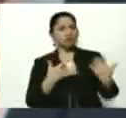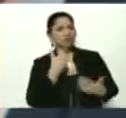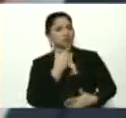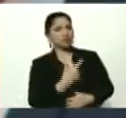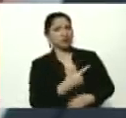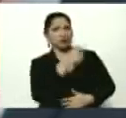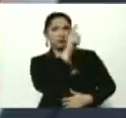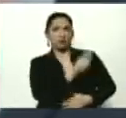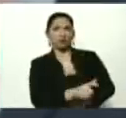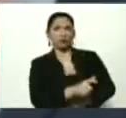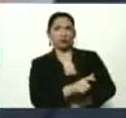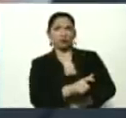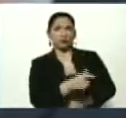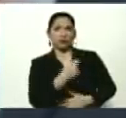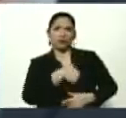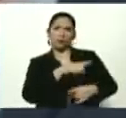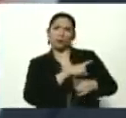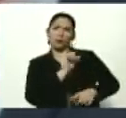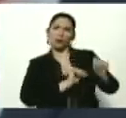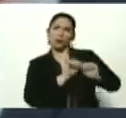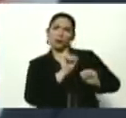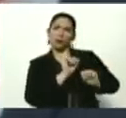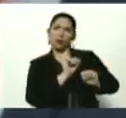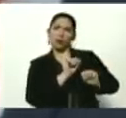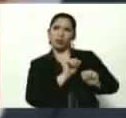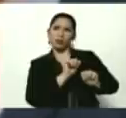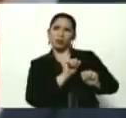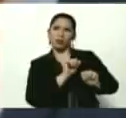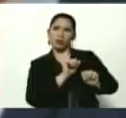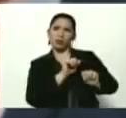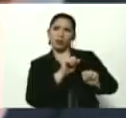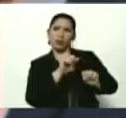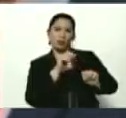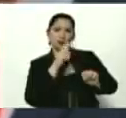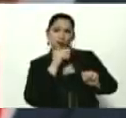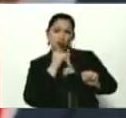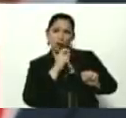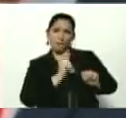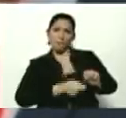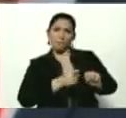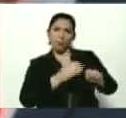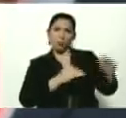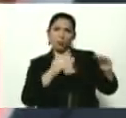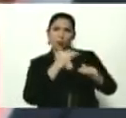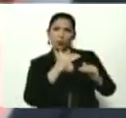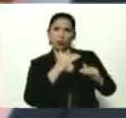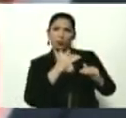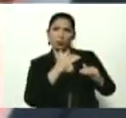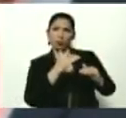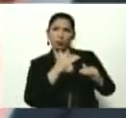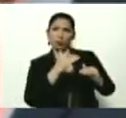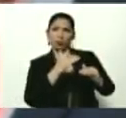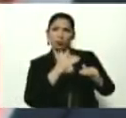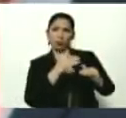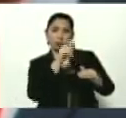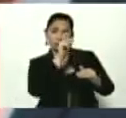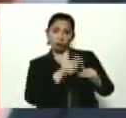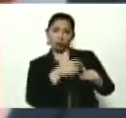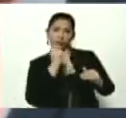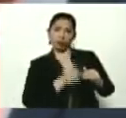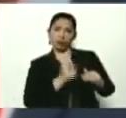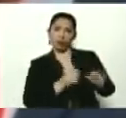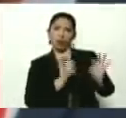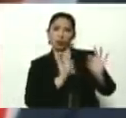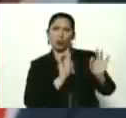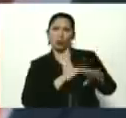procurador, usted era el primero que se oponía. Entonces usted no es un procurador general de la República, es un procurador